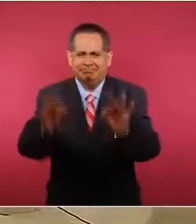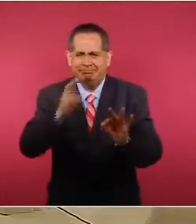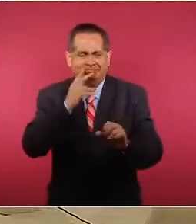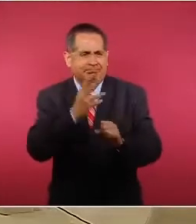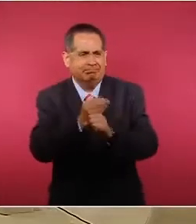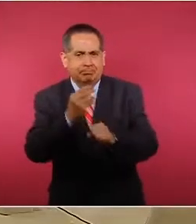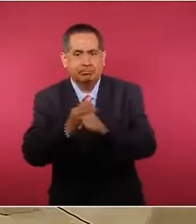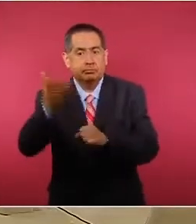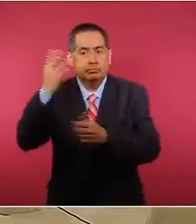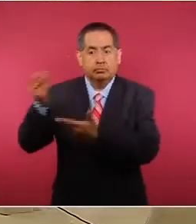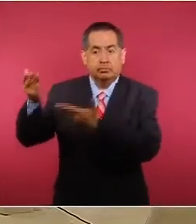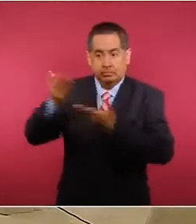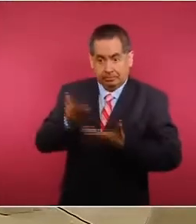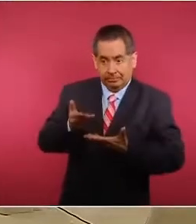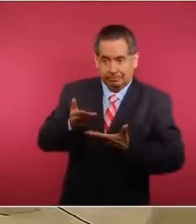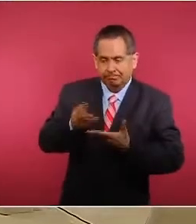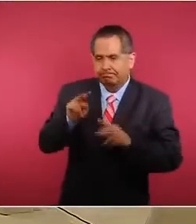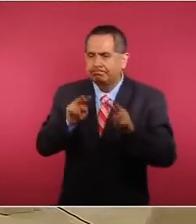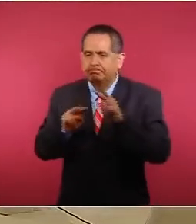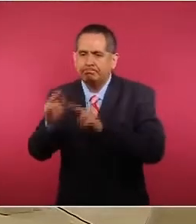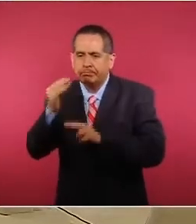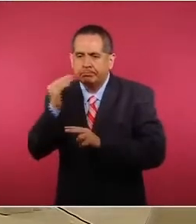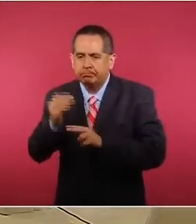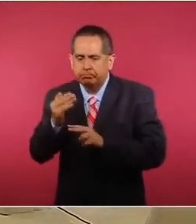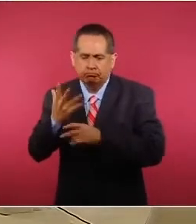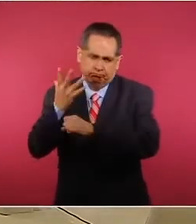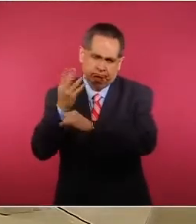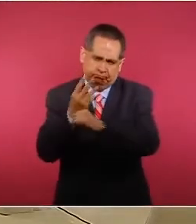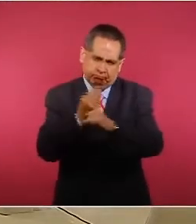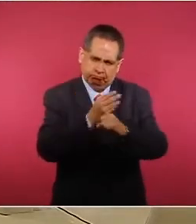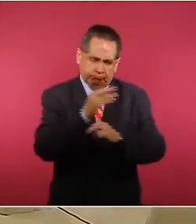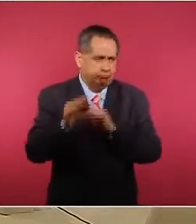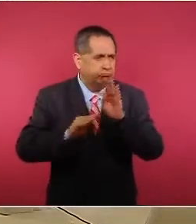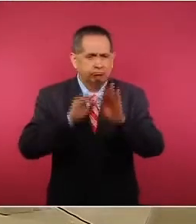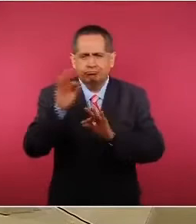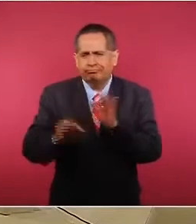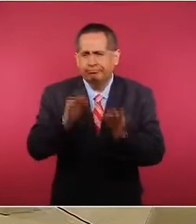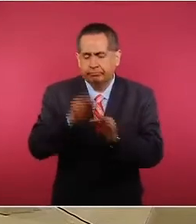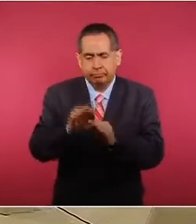de como la recibimos, y lo podrán ver también por dentro en su recorrido.